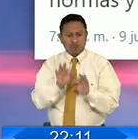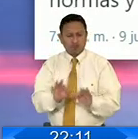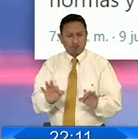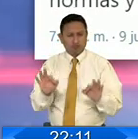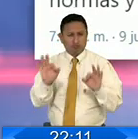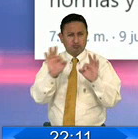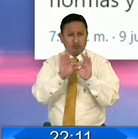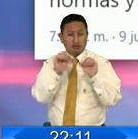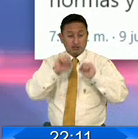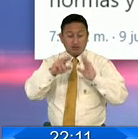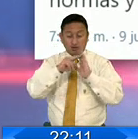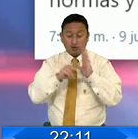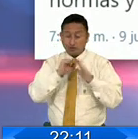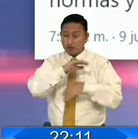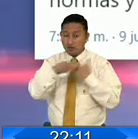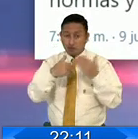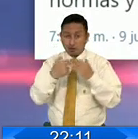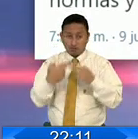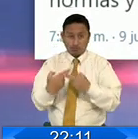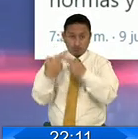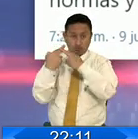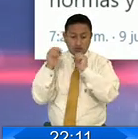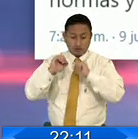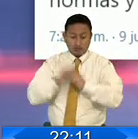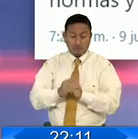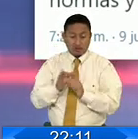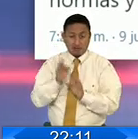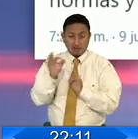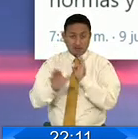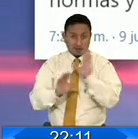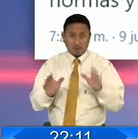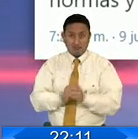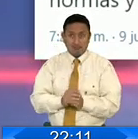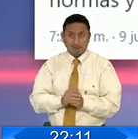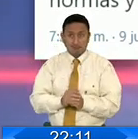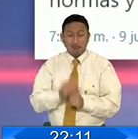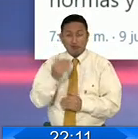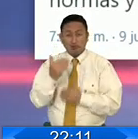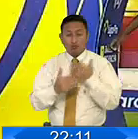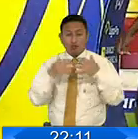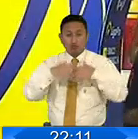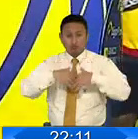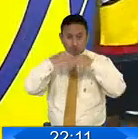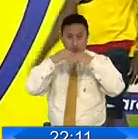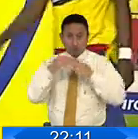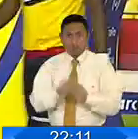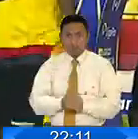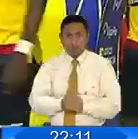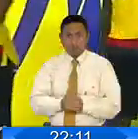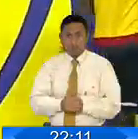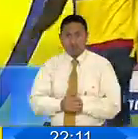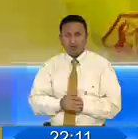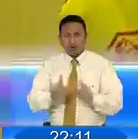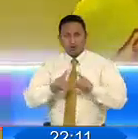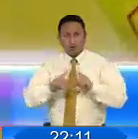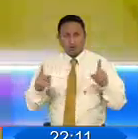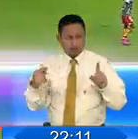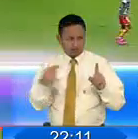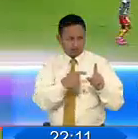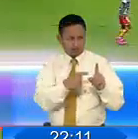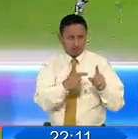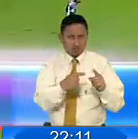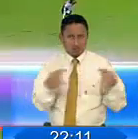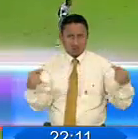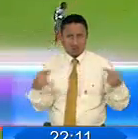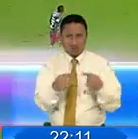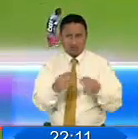fundamental al acatar normas y evitar contagios. De a poco nos reactivamos, sostuvo. Pero totalmente contrario a esta